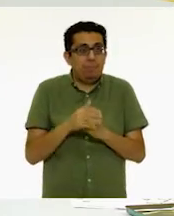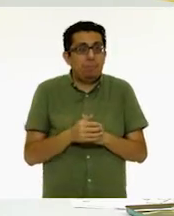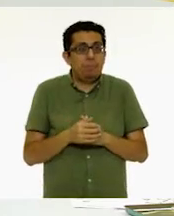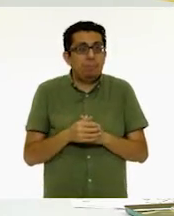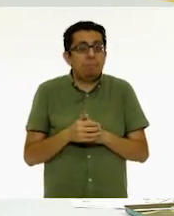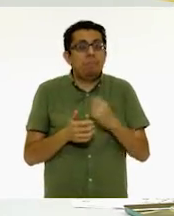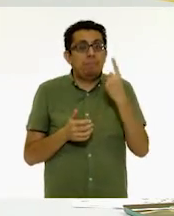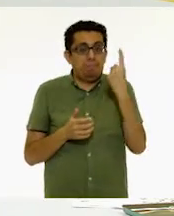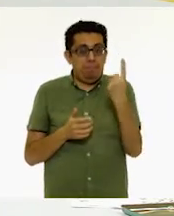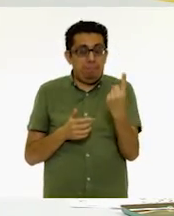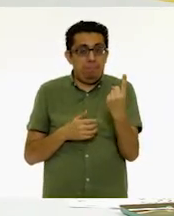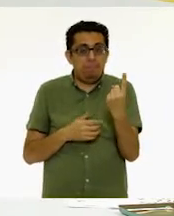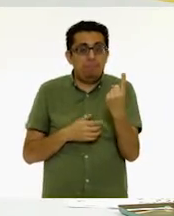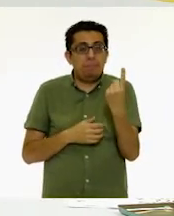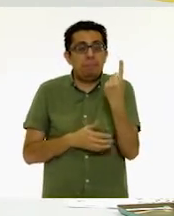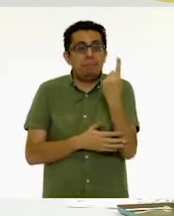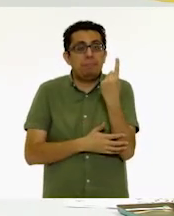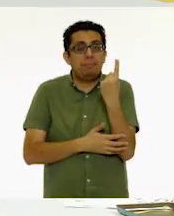Una,